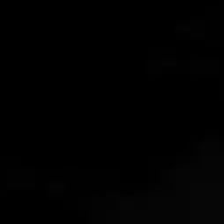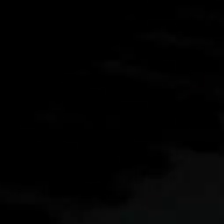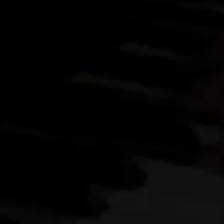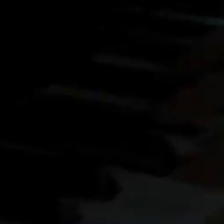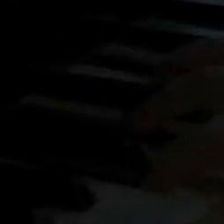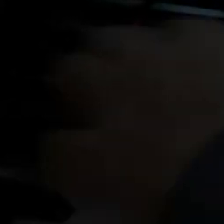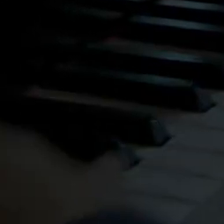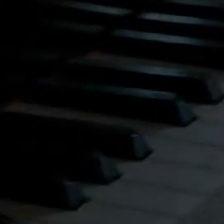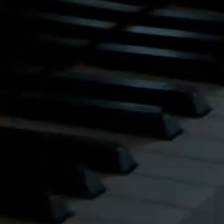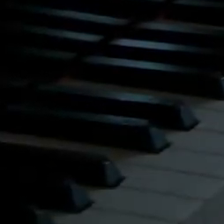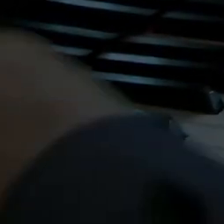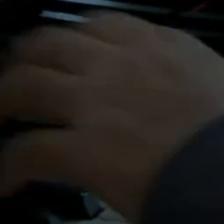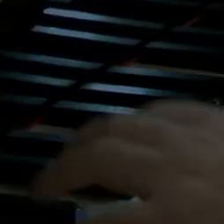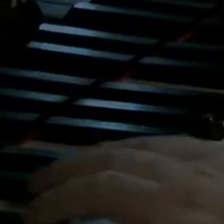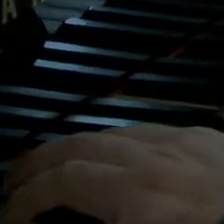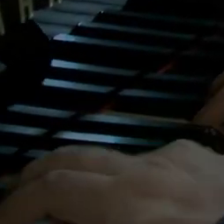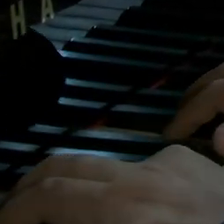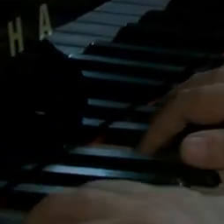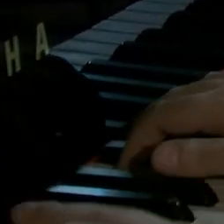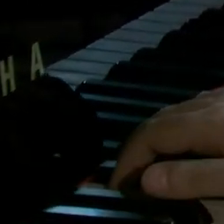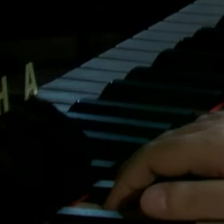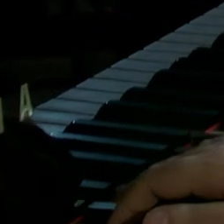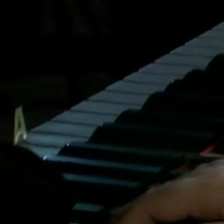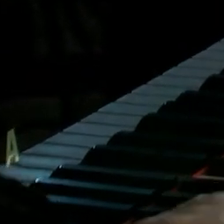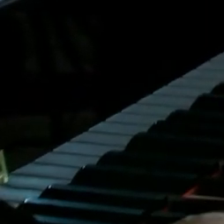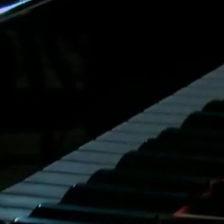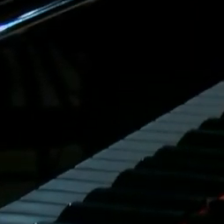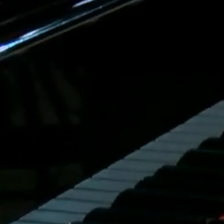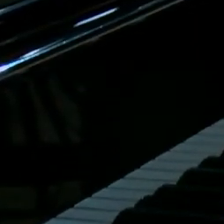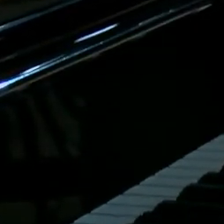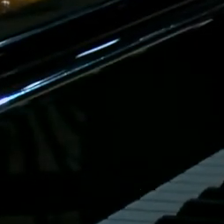ah ah